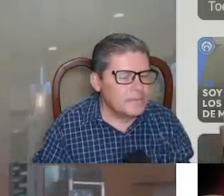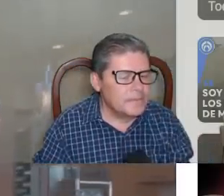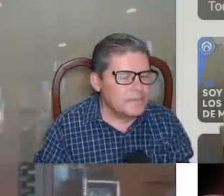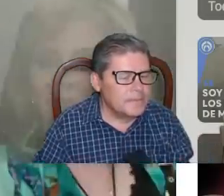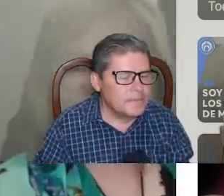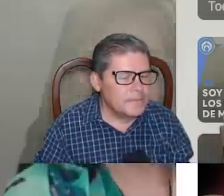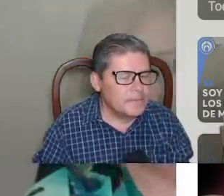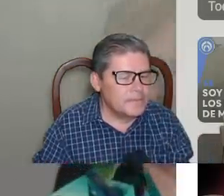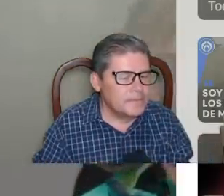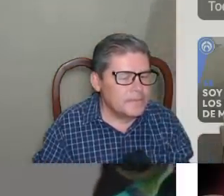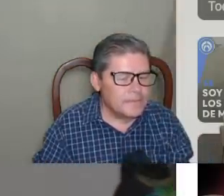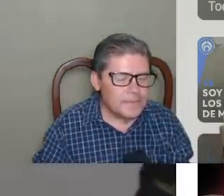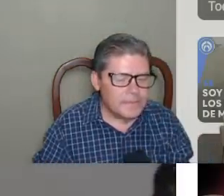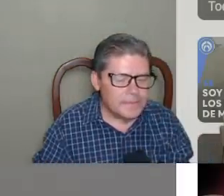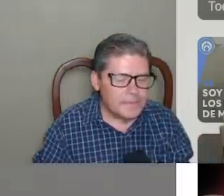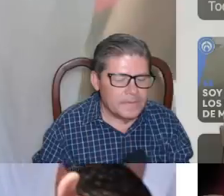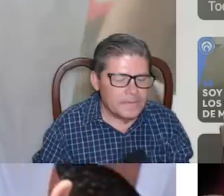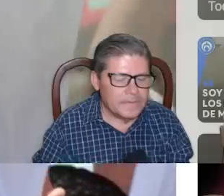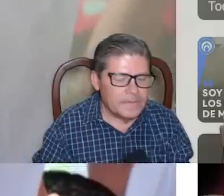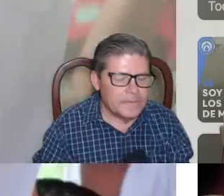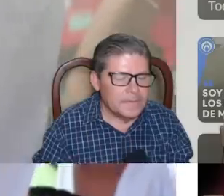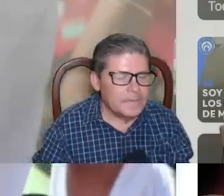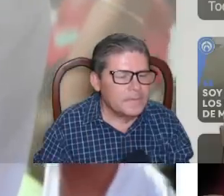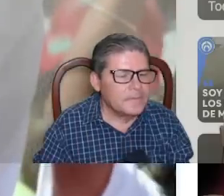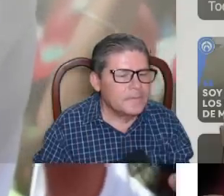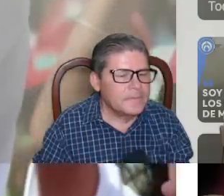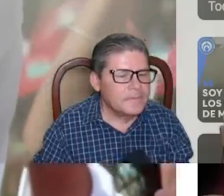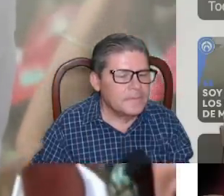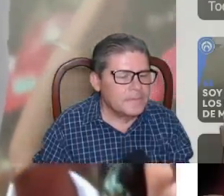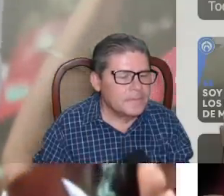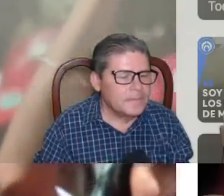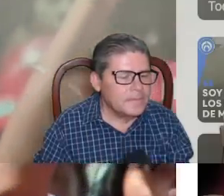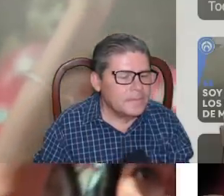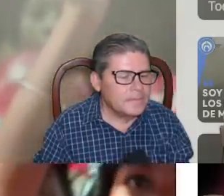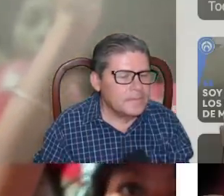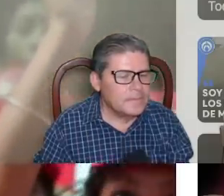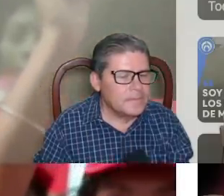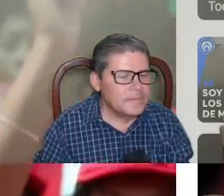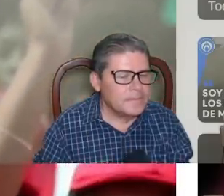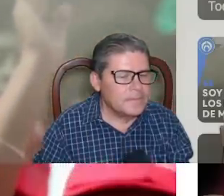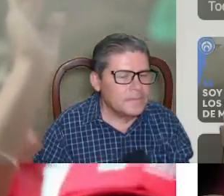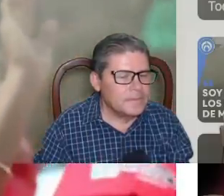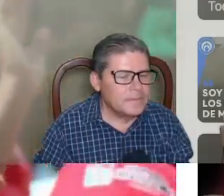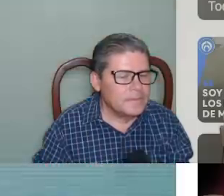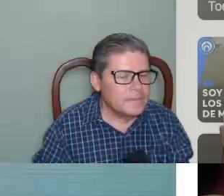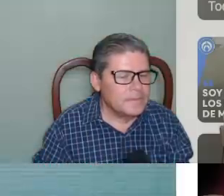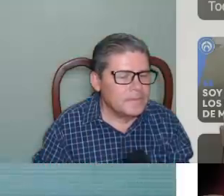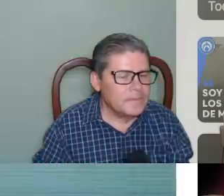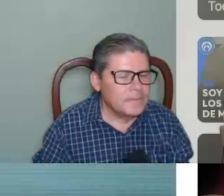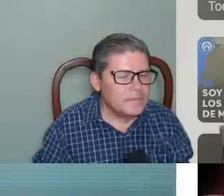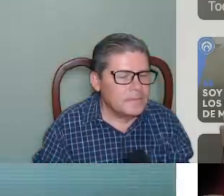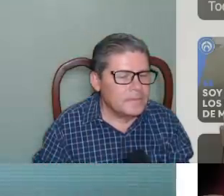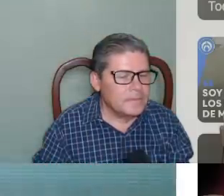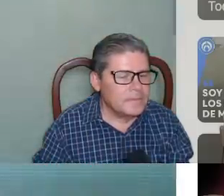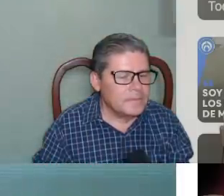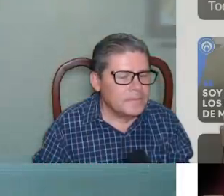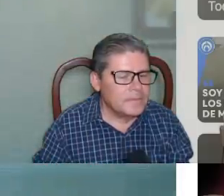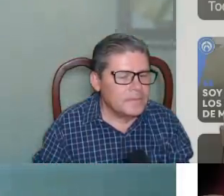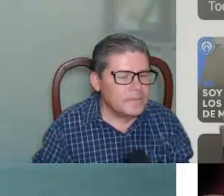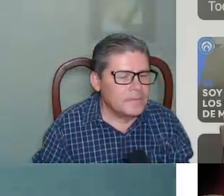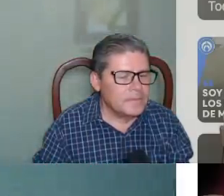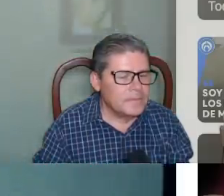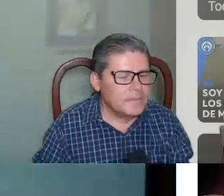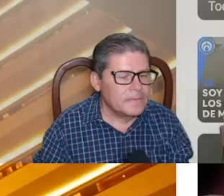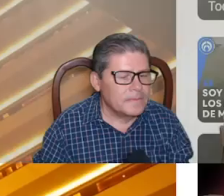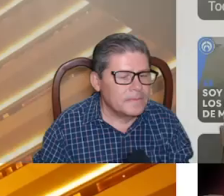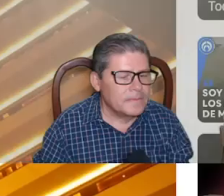en Miami a Roberto Madrazo, expresidente del Partido Revolucionario Institucional y excandidato presidencial